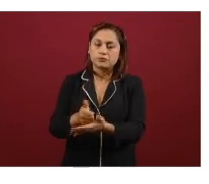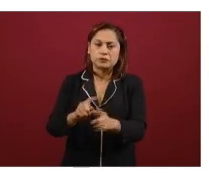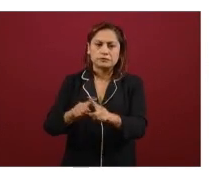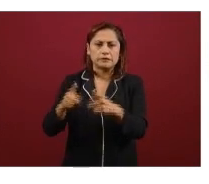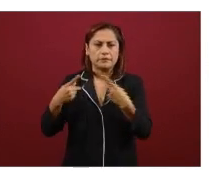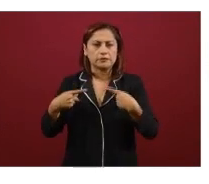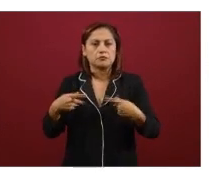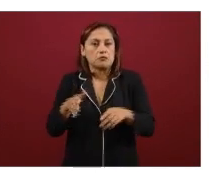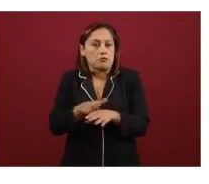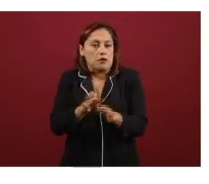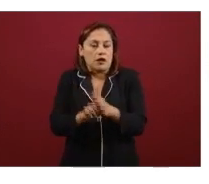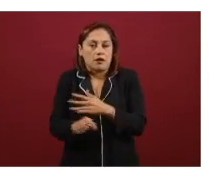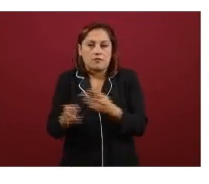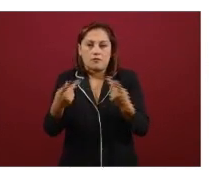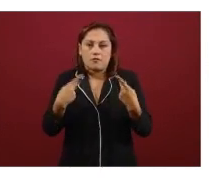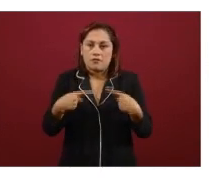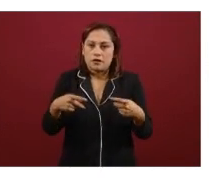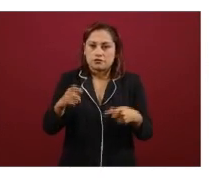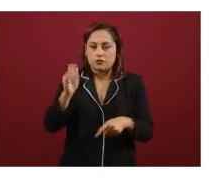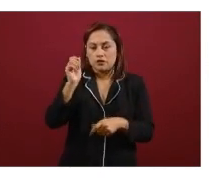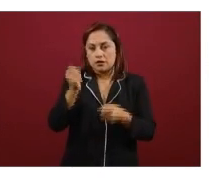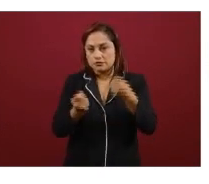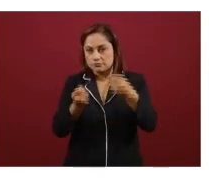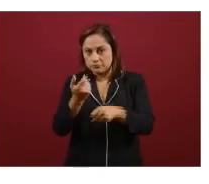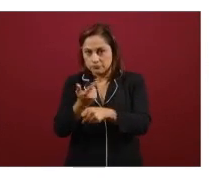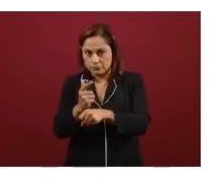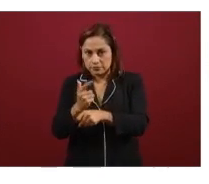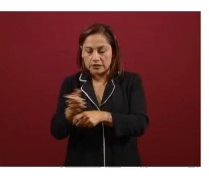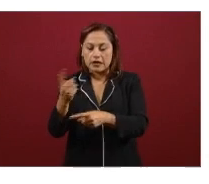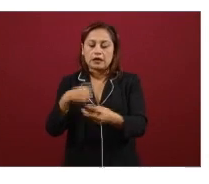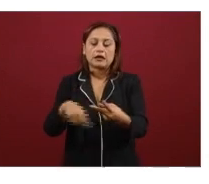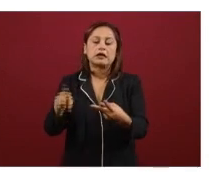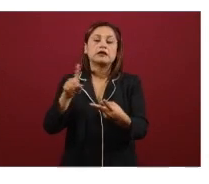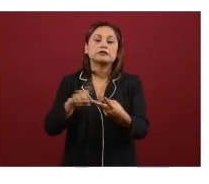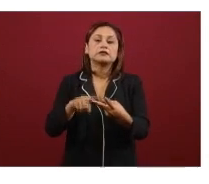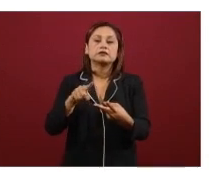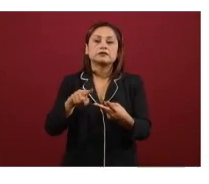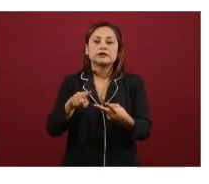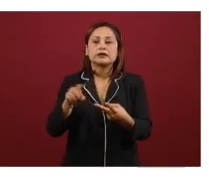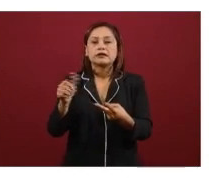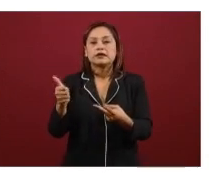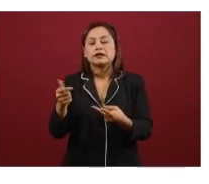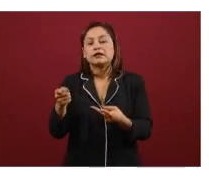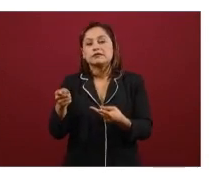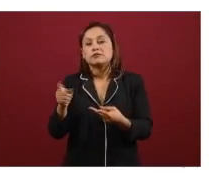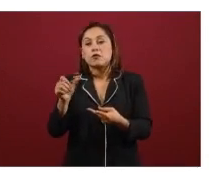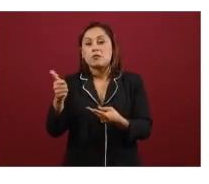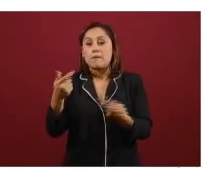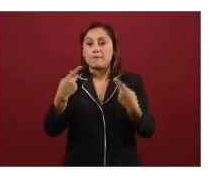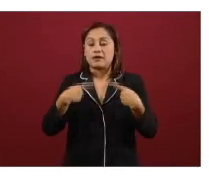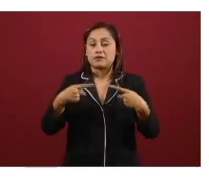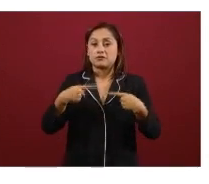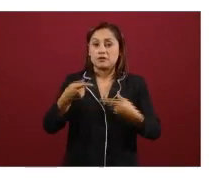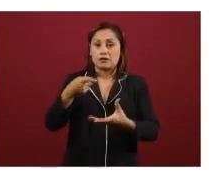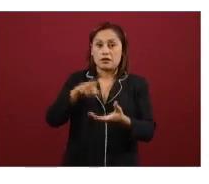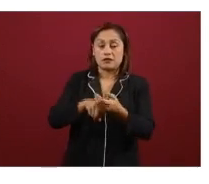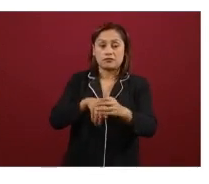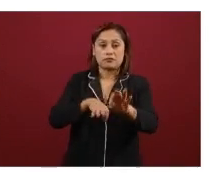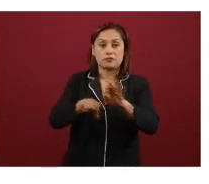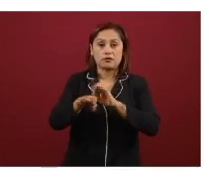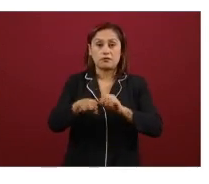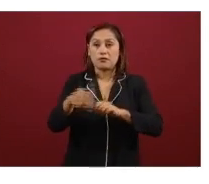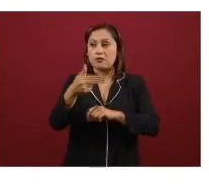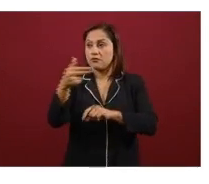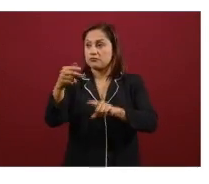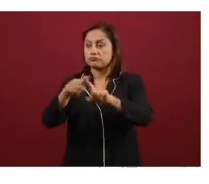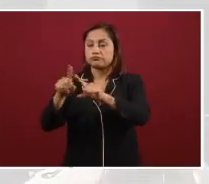taxistas, por ejemplo, se han unido los propios trabajadores de los hoteles para apoyar y levantar el sargazo en